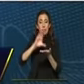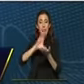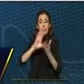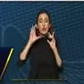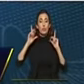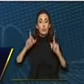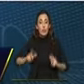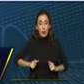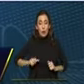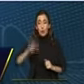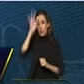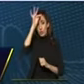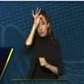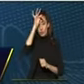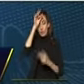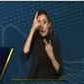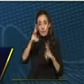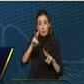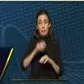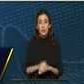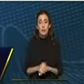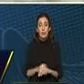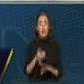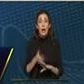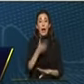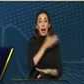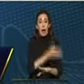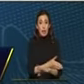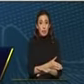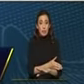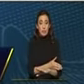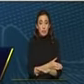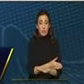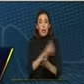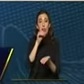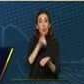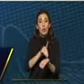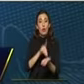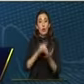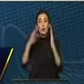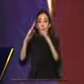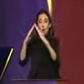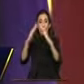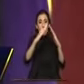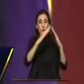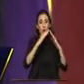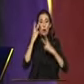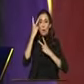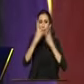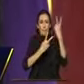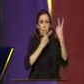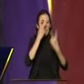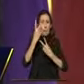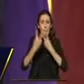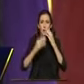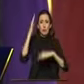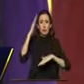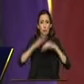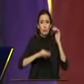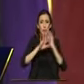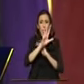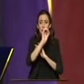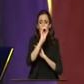y centros médicos. Hasta el mes pasado, nuestros médicos de barrio habían realizado más de 500.000 de atenciones